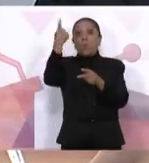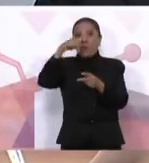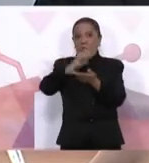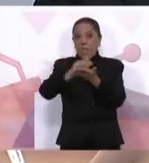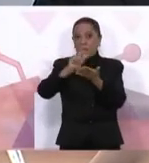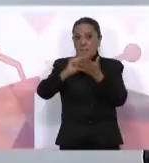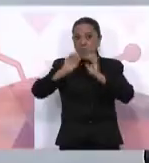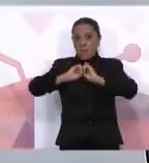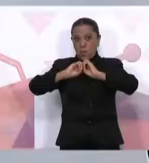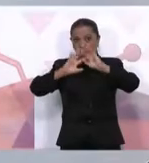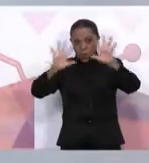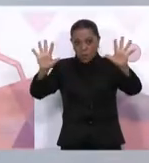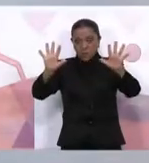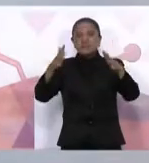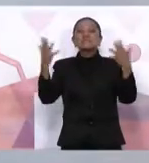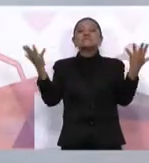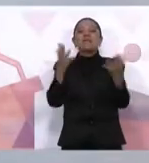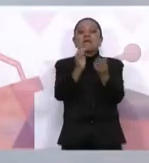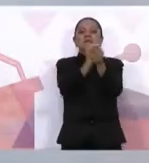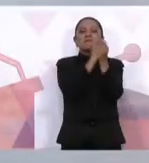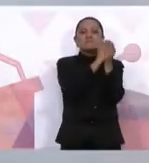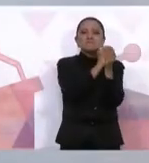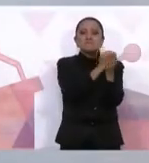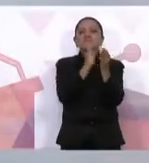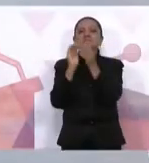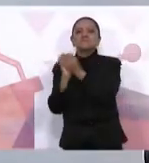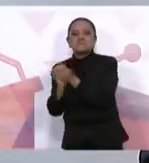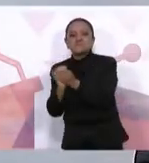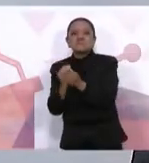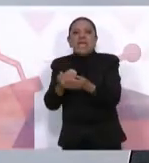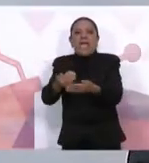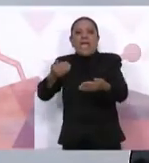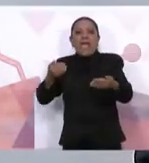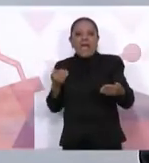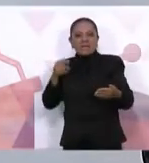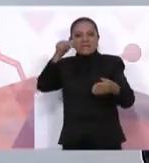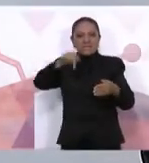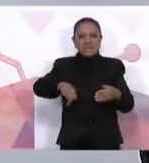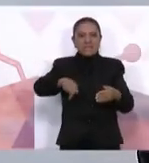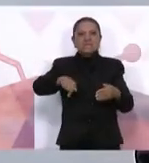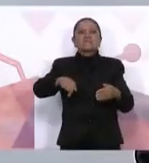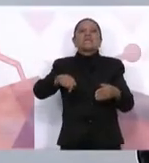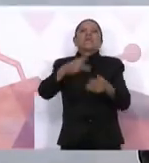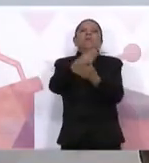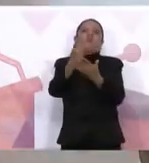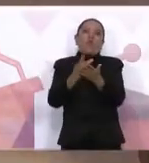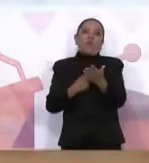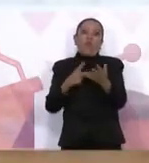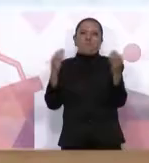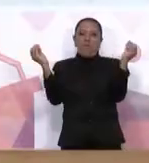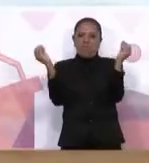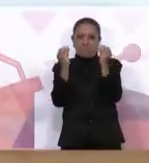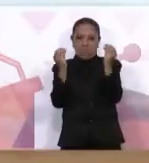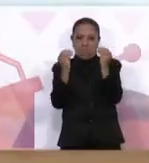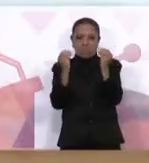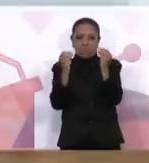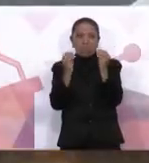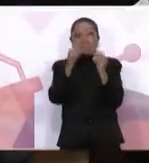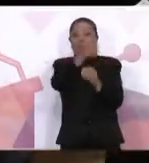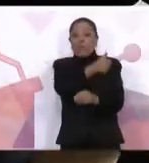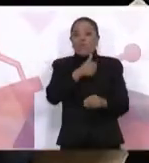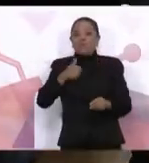sendos sorteos antes del inicio de este formato y este debate con la presencia de los representantes de cada uno de los candidatos aquí